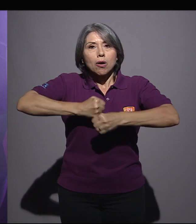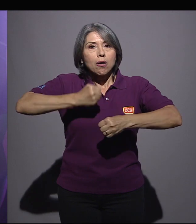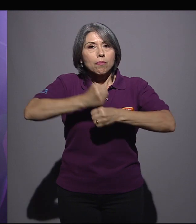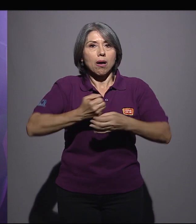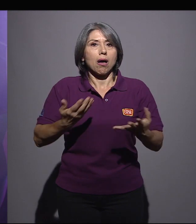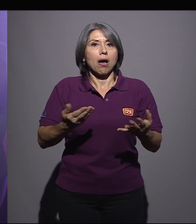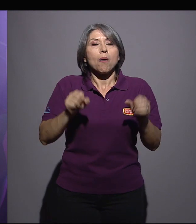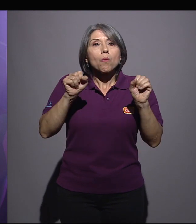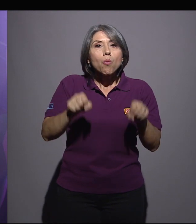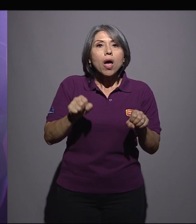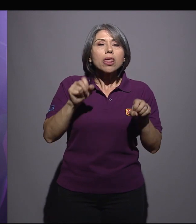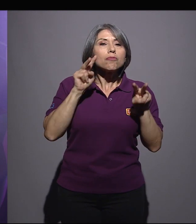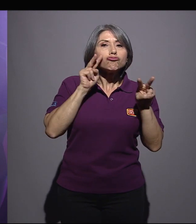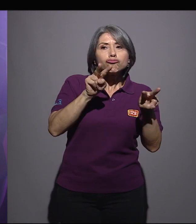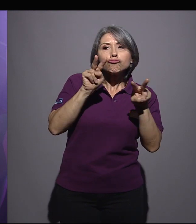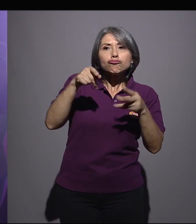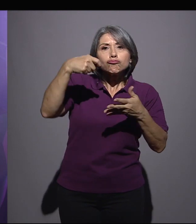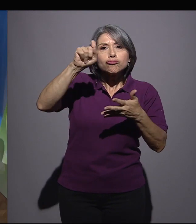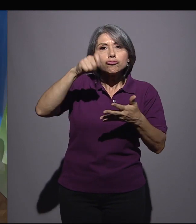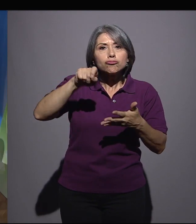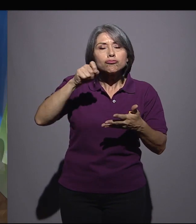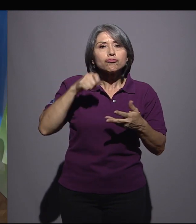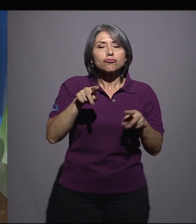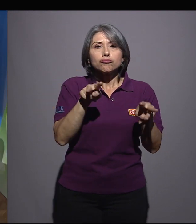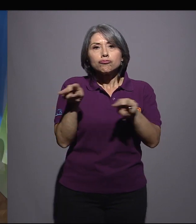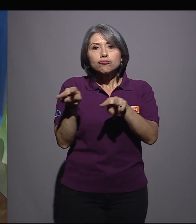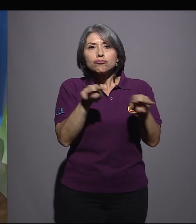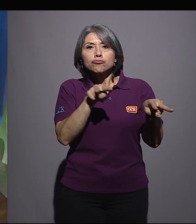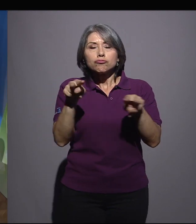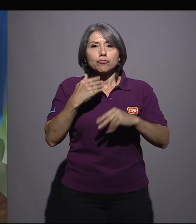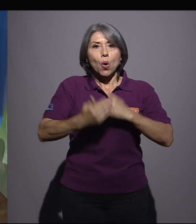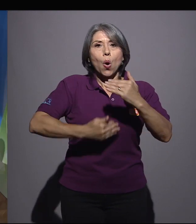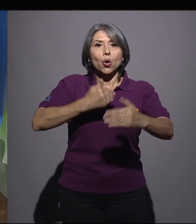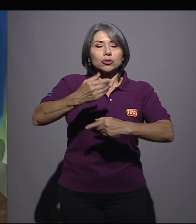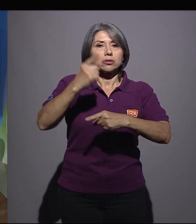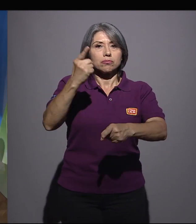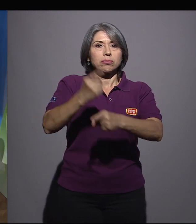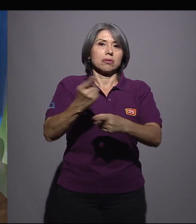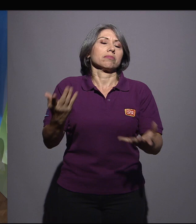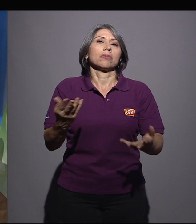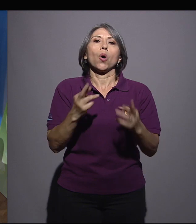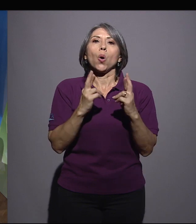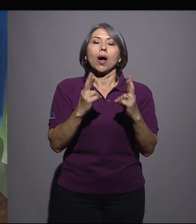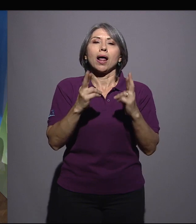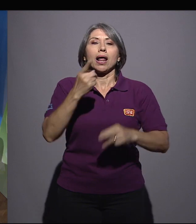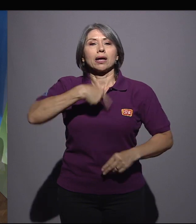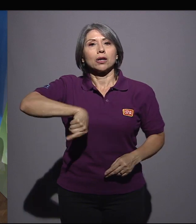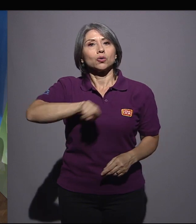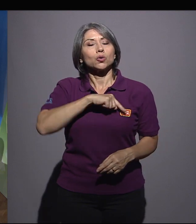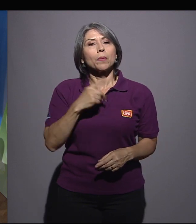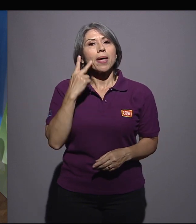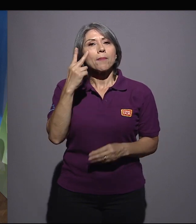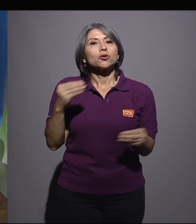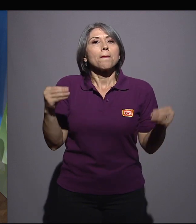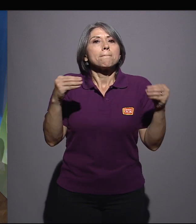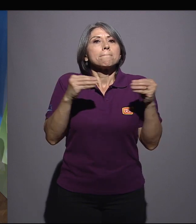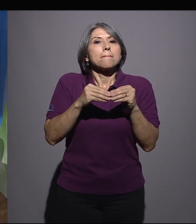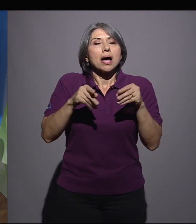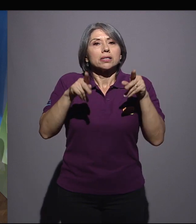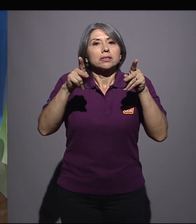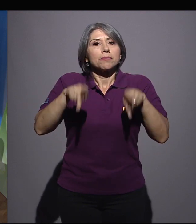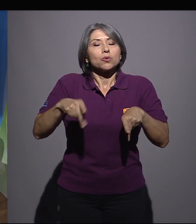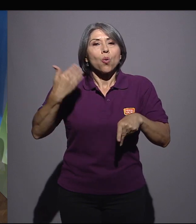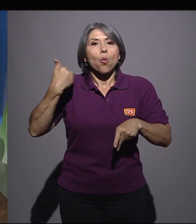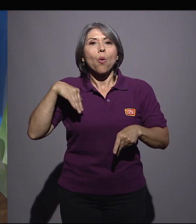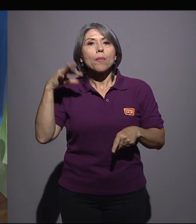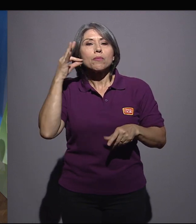persona observadora de que el proceso se lleve de la manera adecuada y ojalá que empecemos a ver más candidatos y candidatas a los